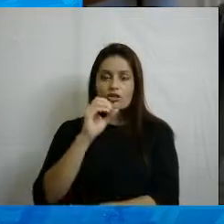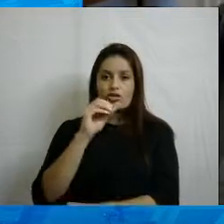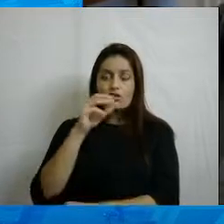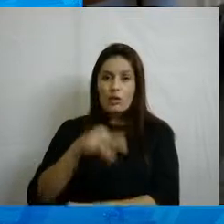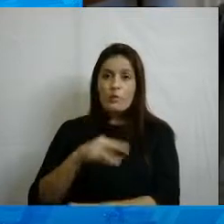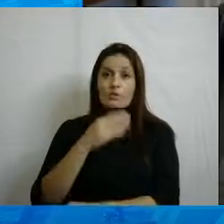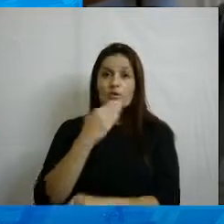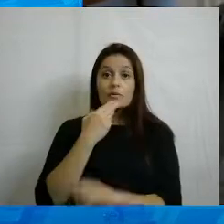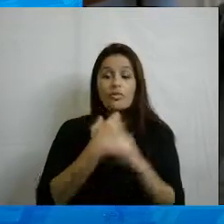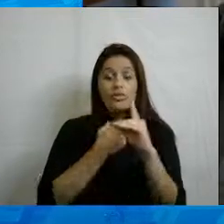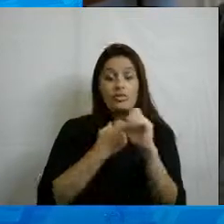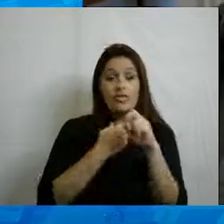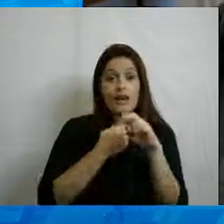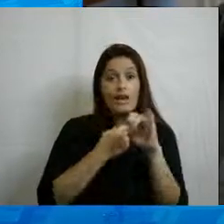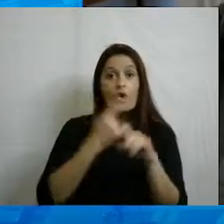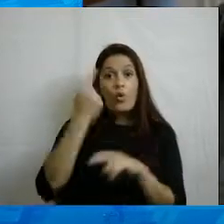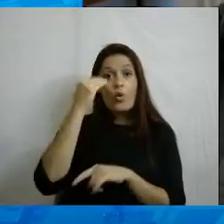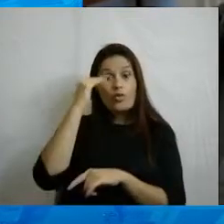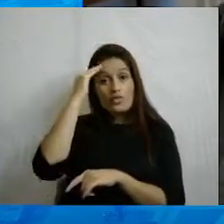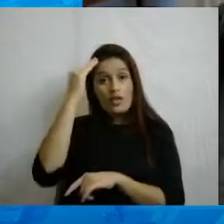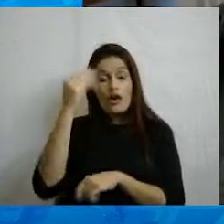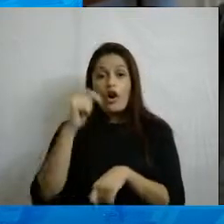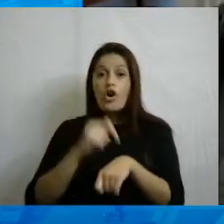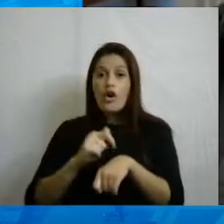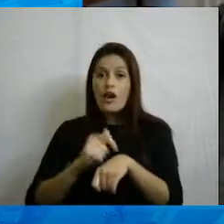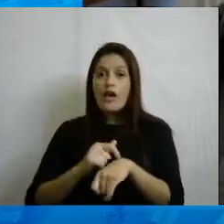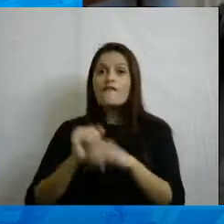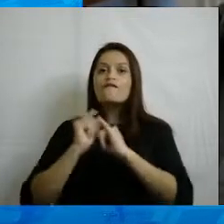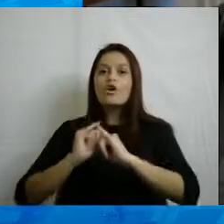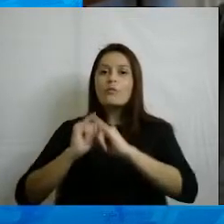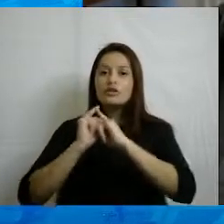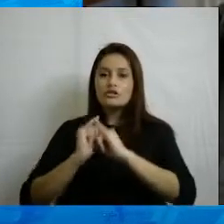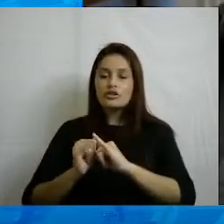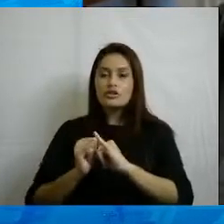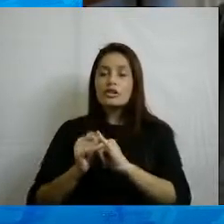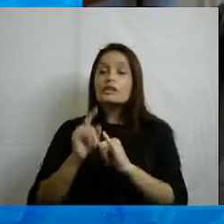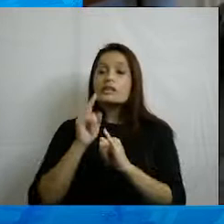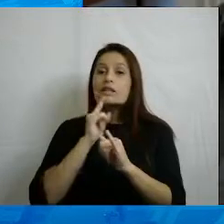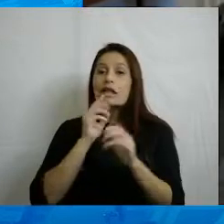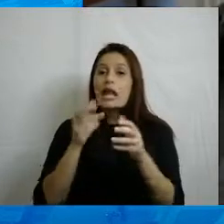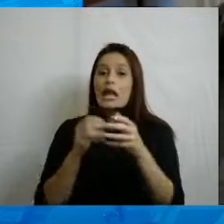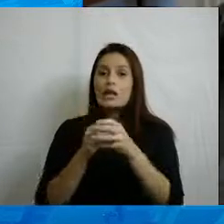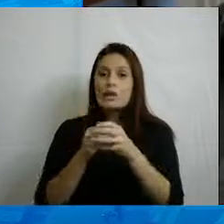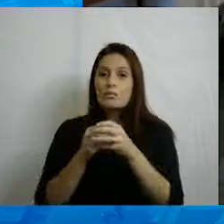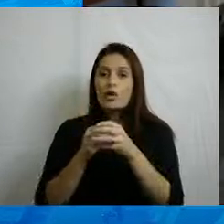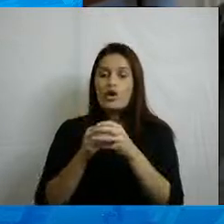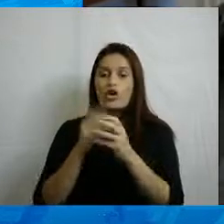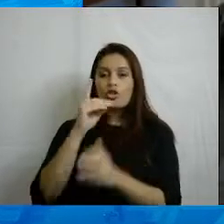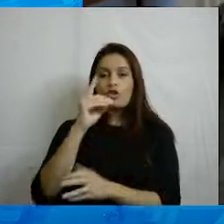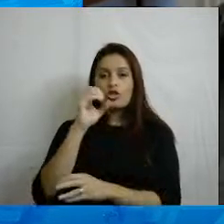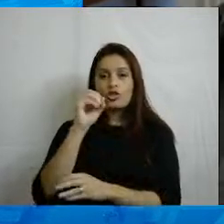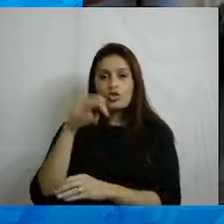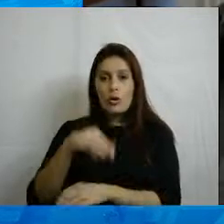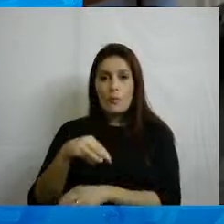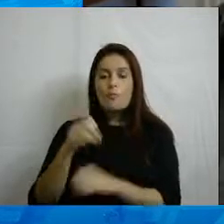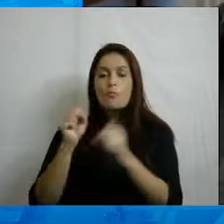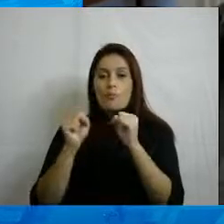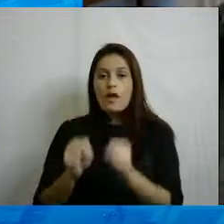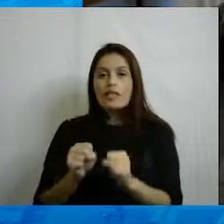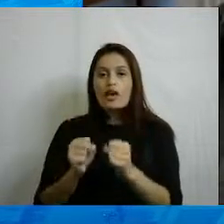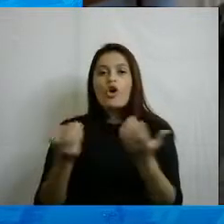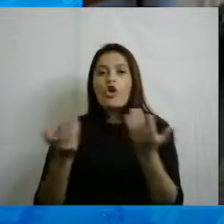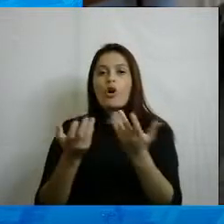pueda organizar un día, hora, para hacer esos cruces de información, contar con el equipo de la dirección de obras, para que veamos